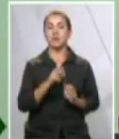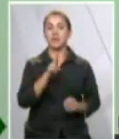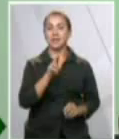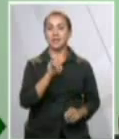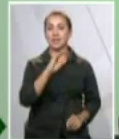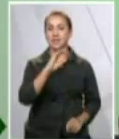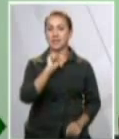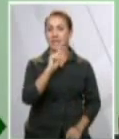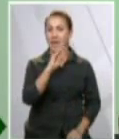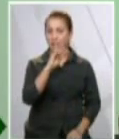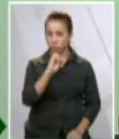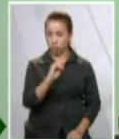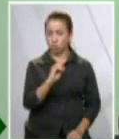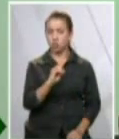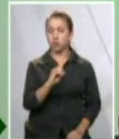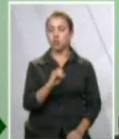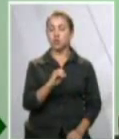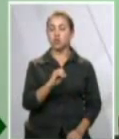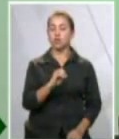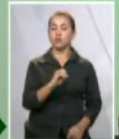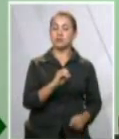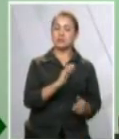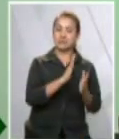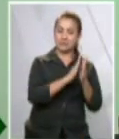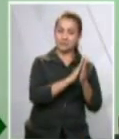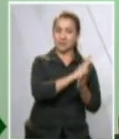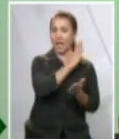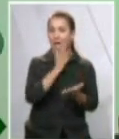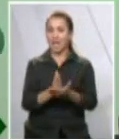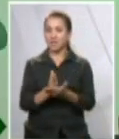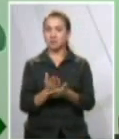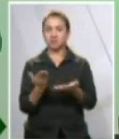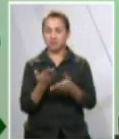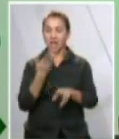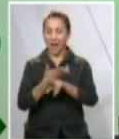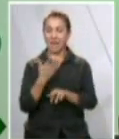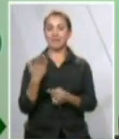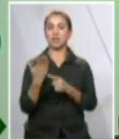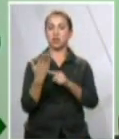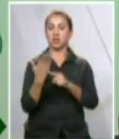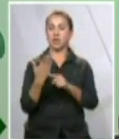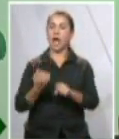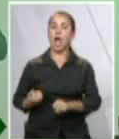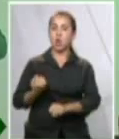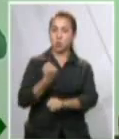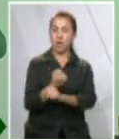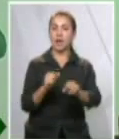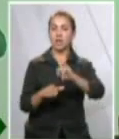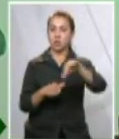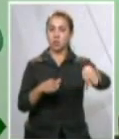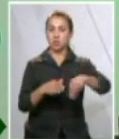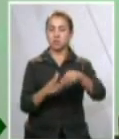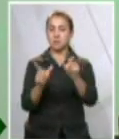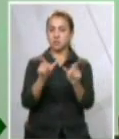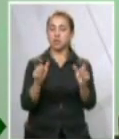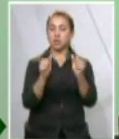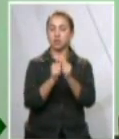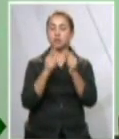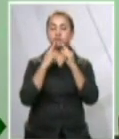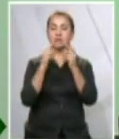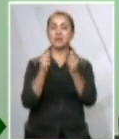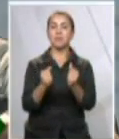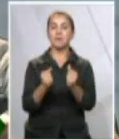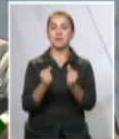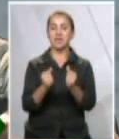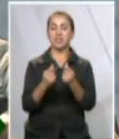Ricardo, ¿desde qué hasta qué hay en tecnología que tenga que ver con ayudar a la inclusión de personas con capacidades diferentes?